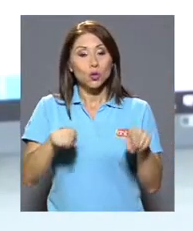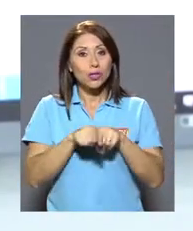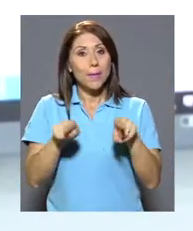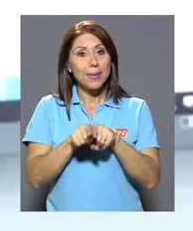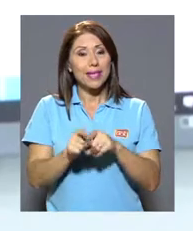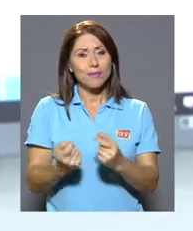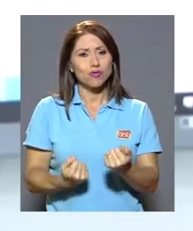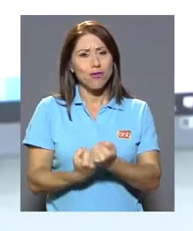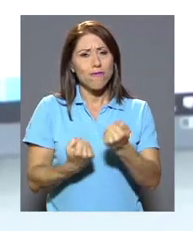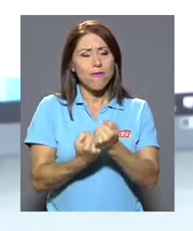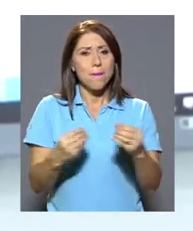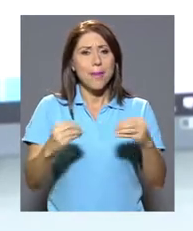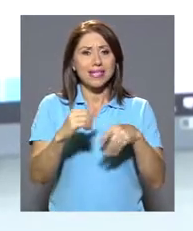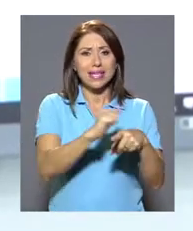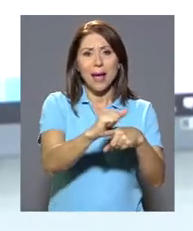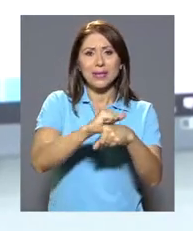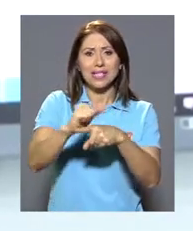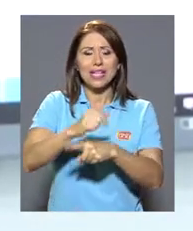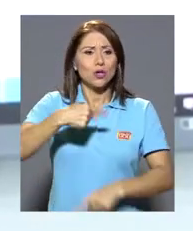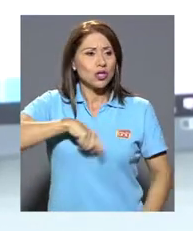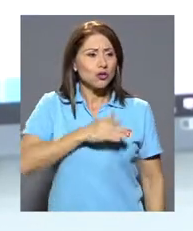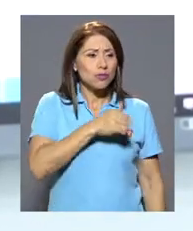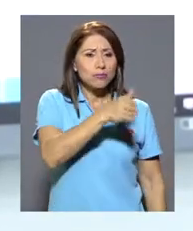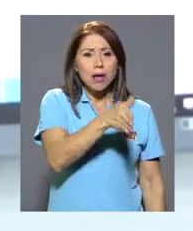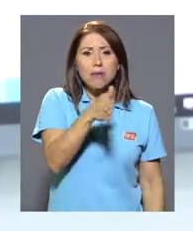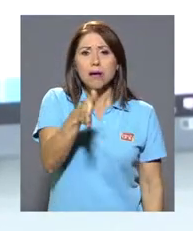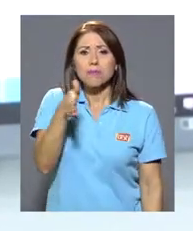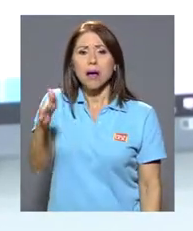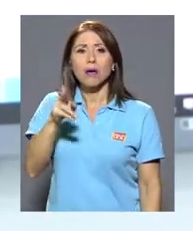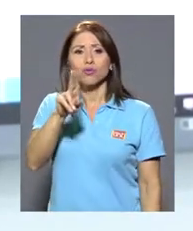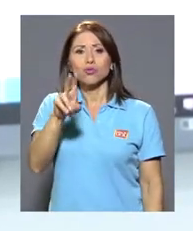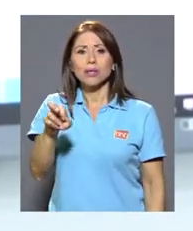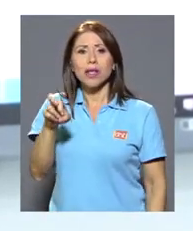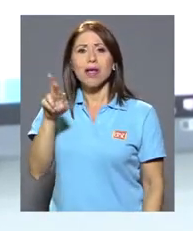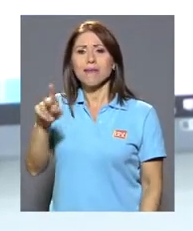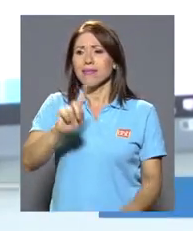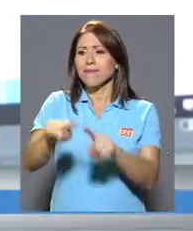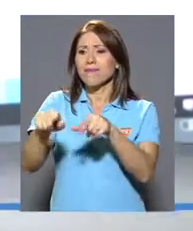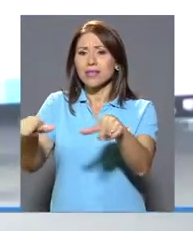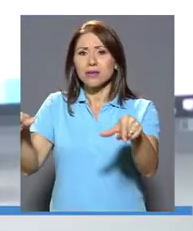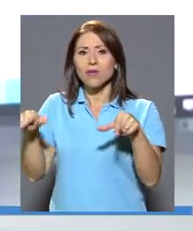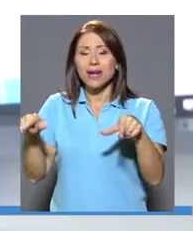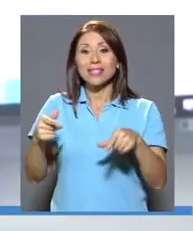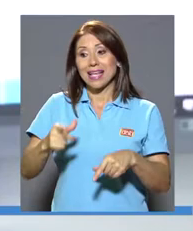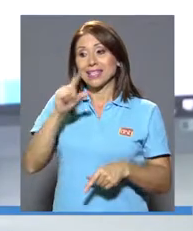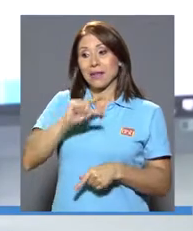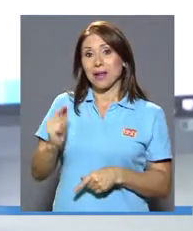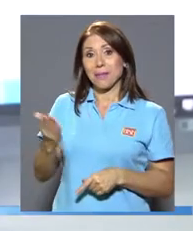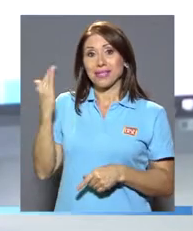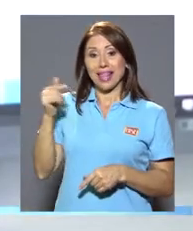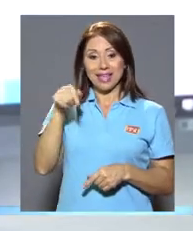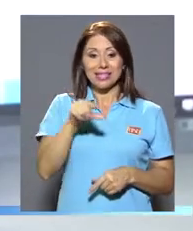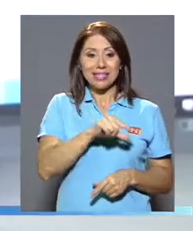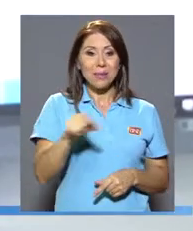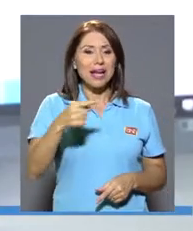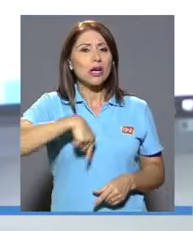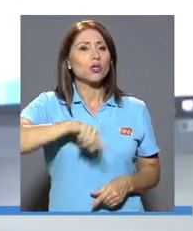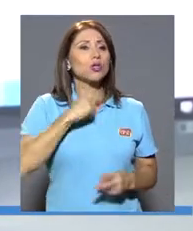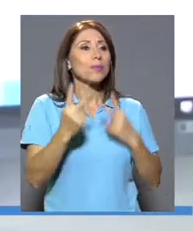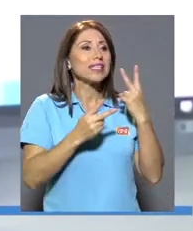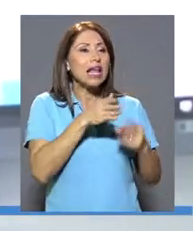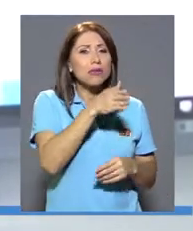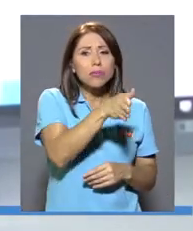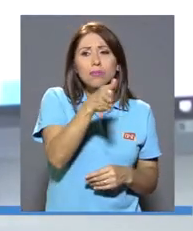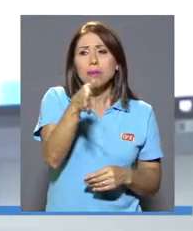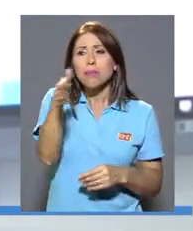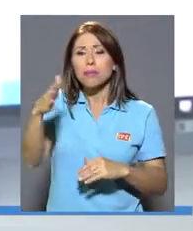las capacitaciones, hemos visitado todas las sedes y ahora durante estas dos semanas, la semana pasada y esta, estamos visitando la mayor parte de las facultades